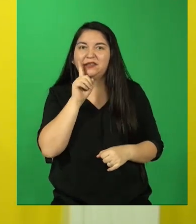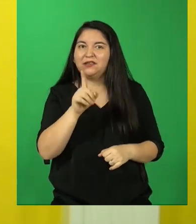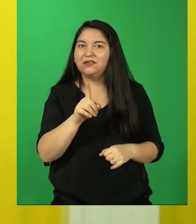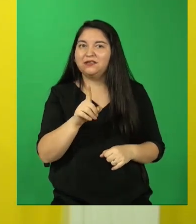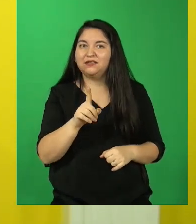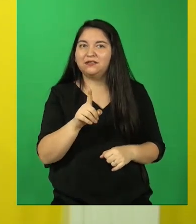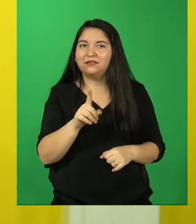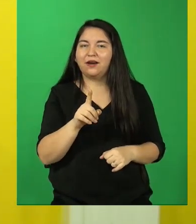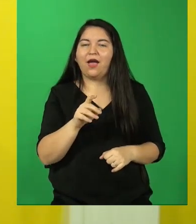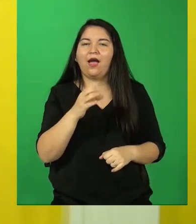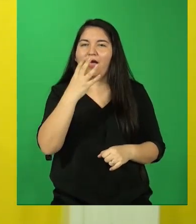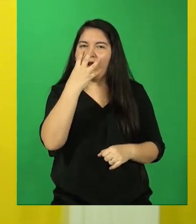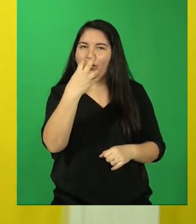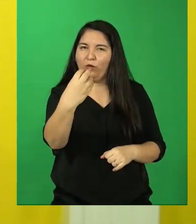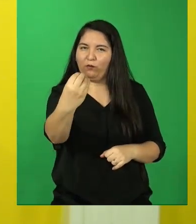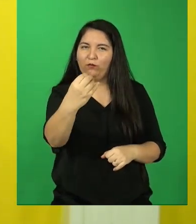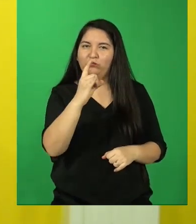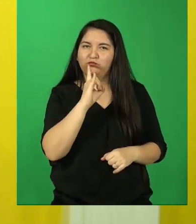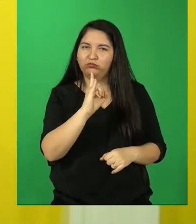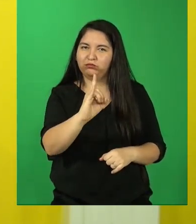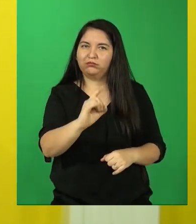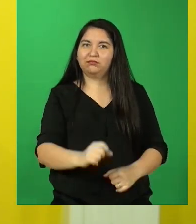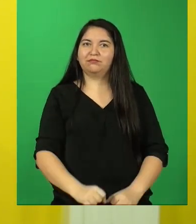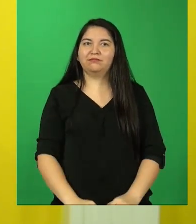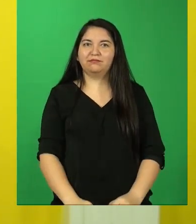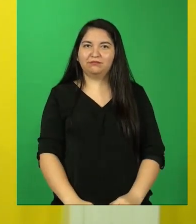¿quién? El lobo. ¿Ya?